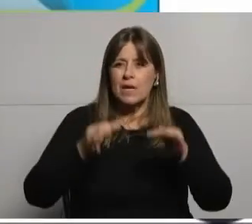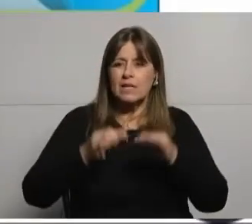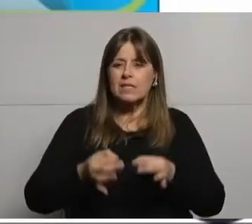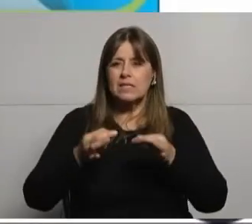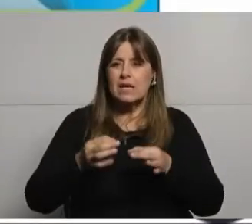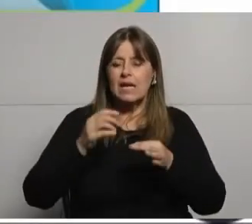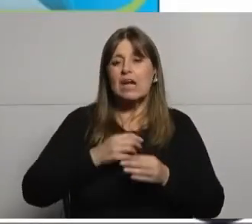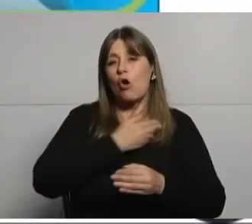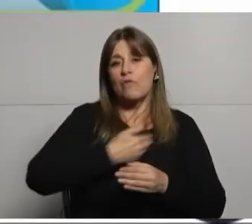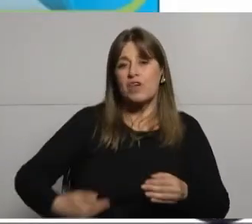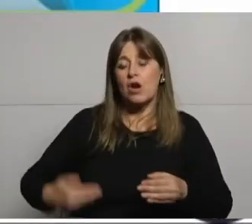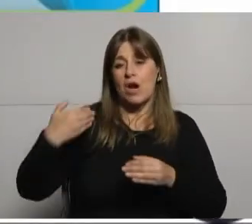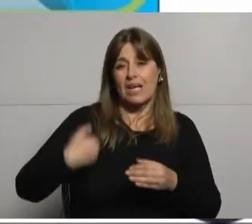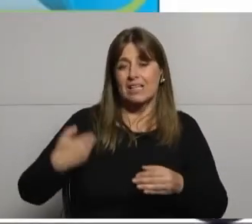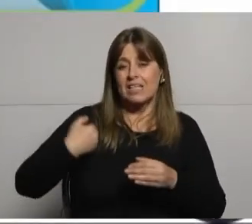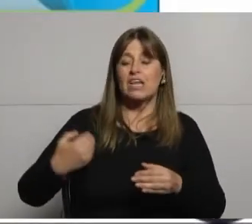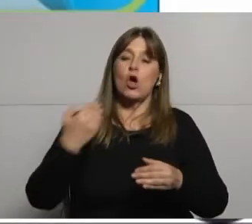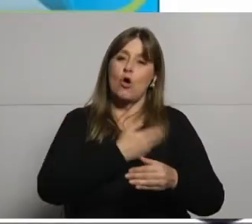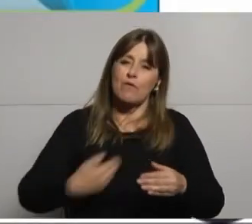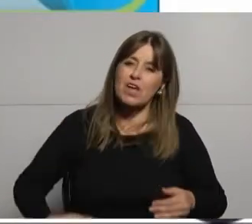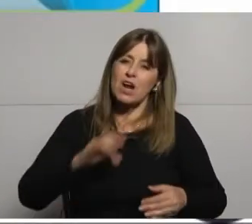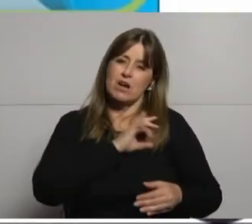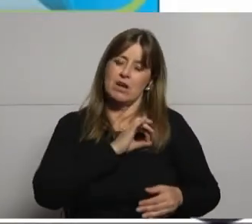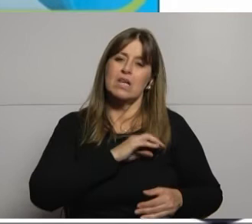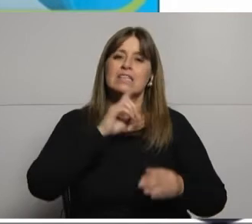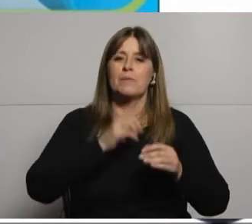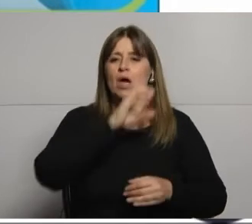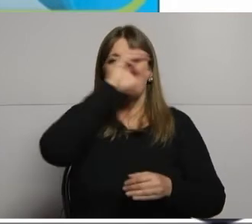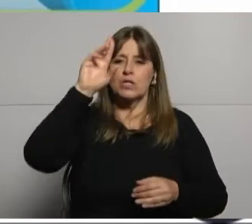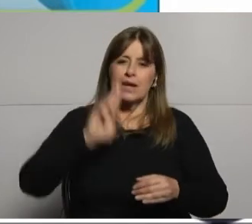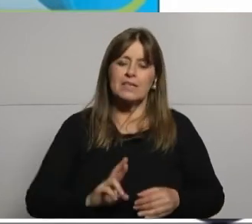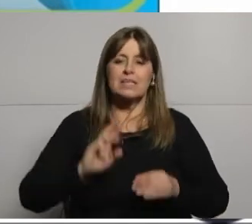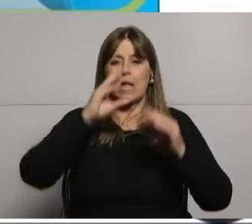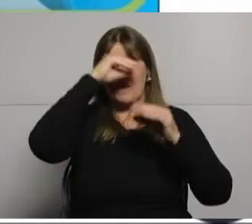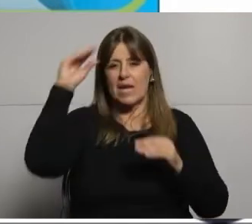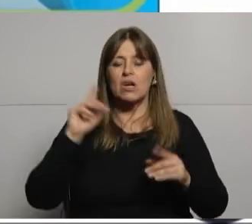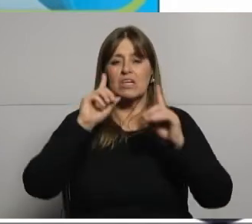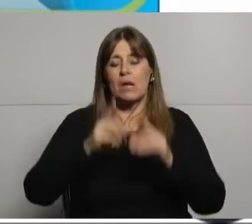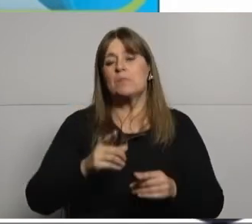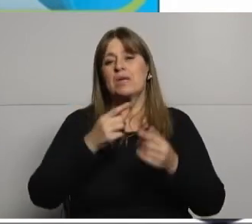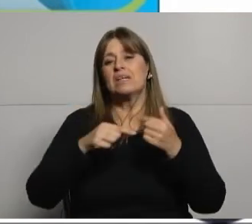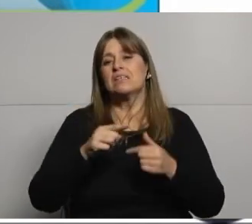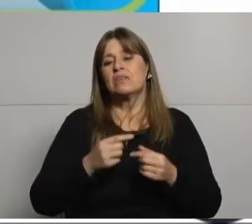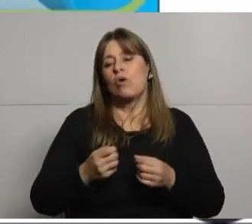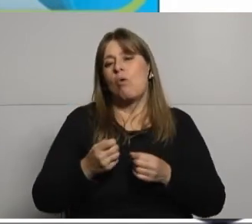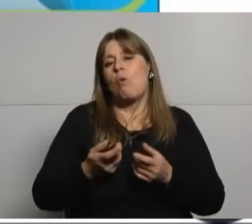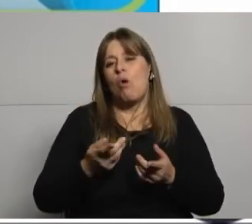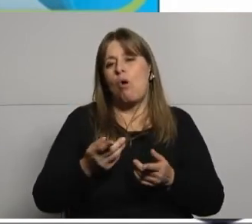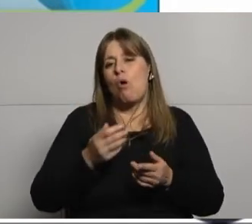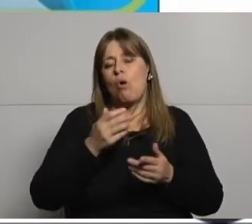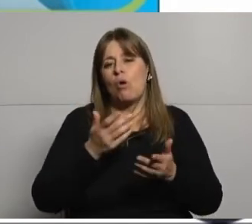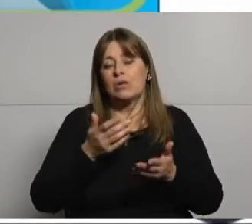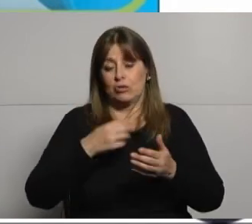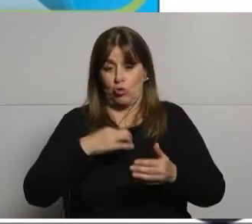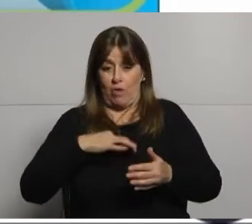gobierno argentino, el gobierno chileno, el gobierno costarricense, el gobierno mexicano justifica muchas de sus acciones. Entiendo, porque esto